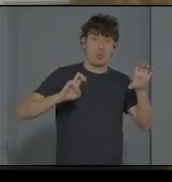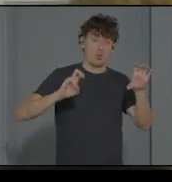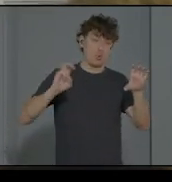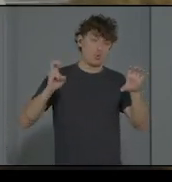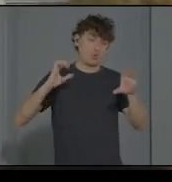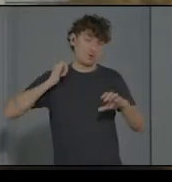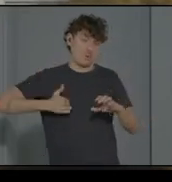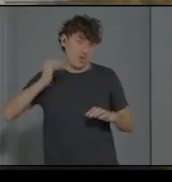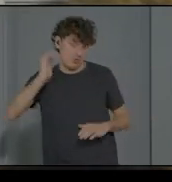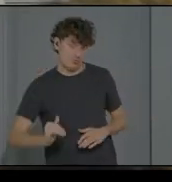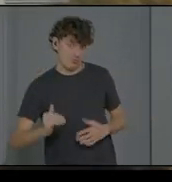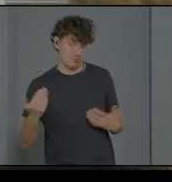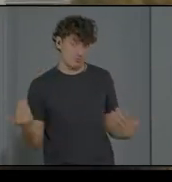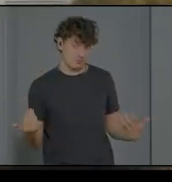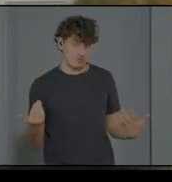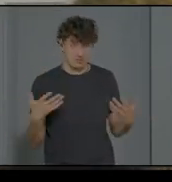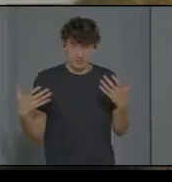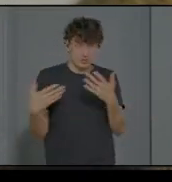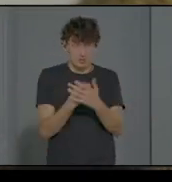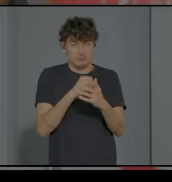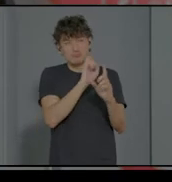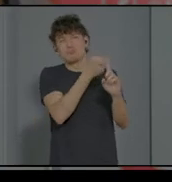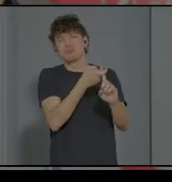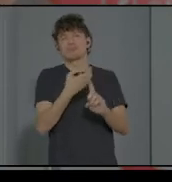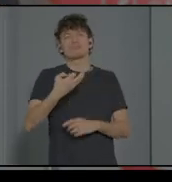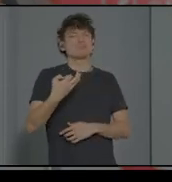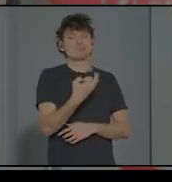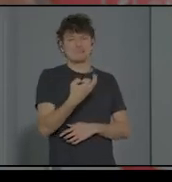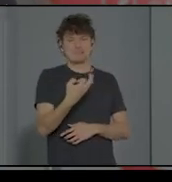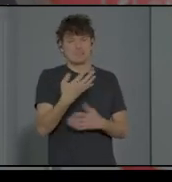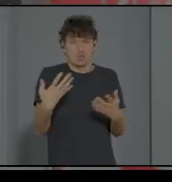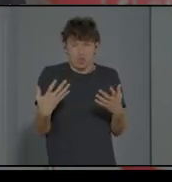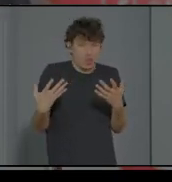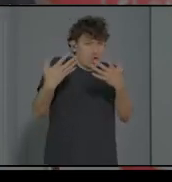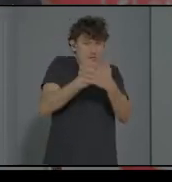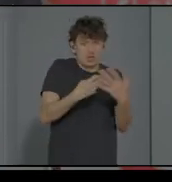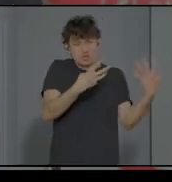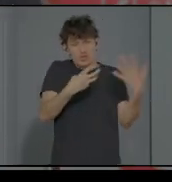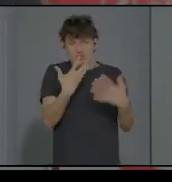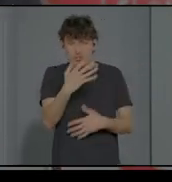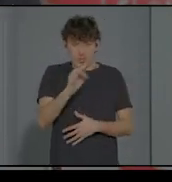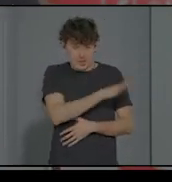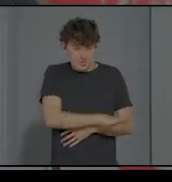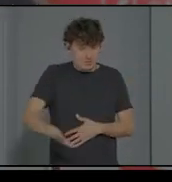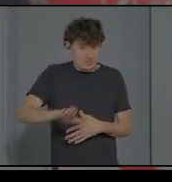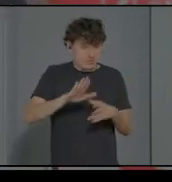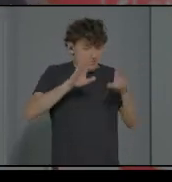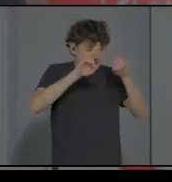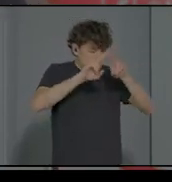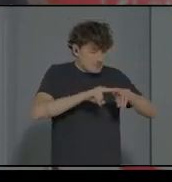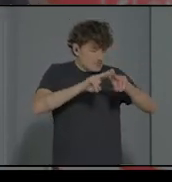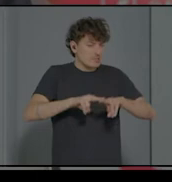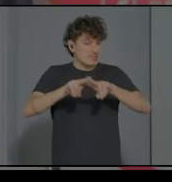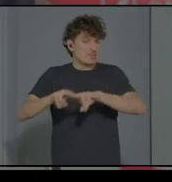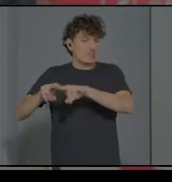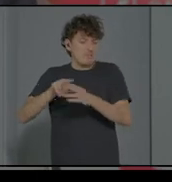naciones, en una muestra de 850 niños, y lo que íbamos a hacer era ir a las casas de estos niños